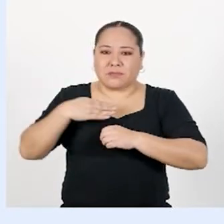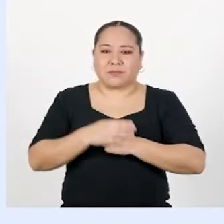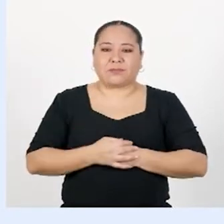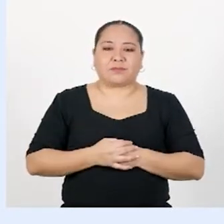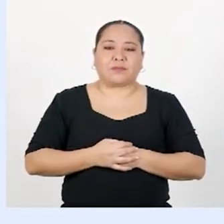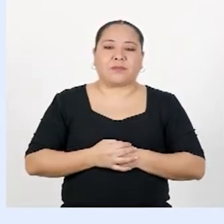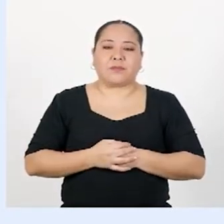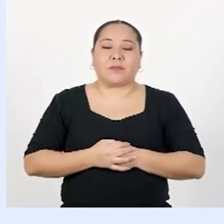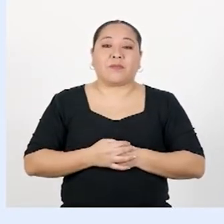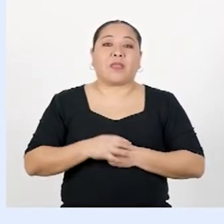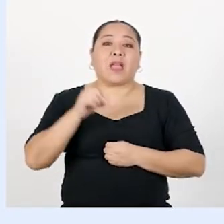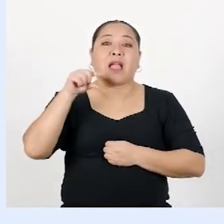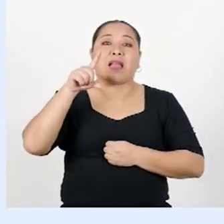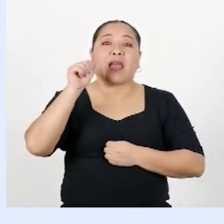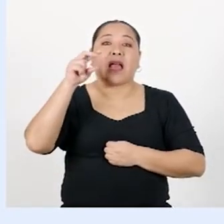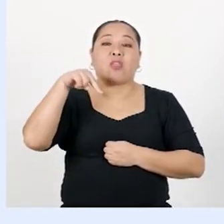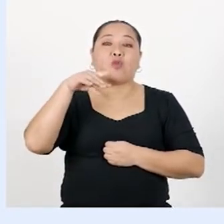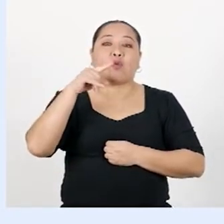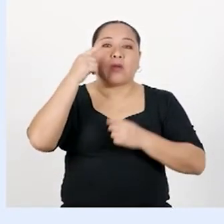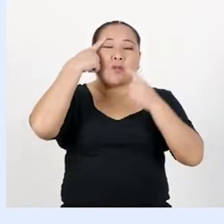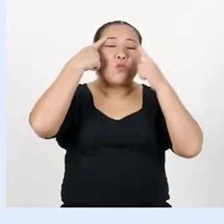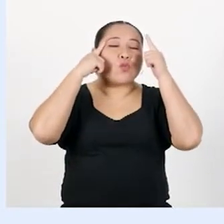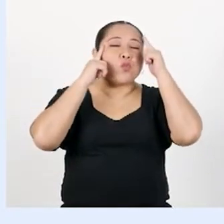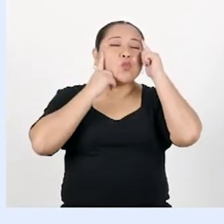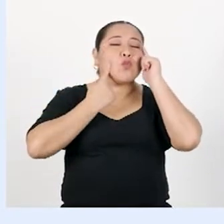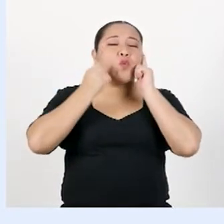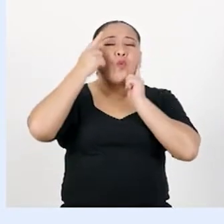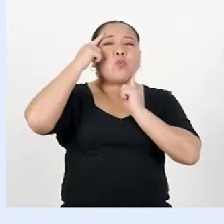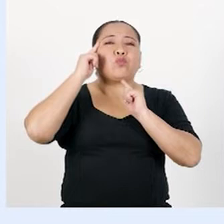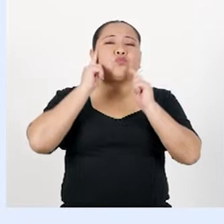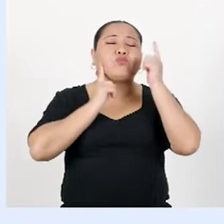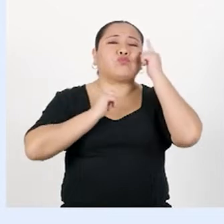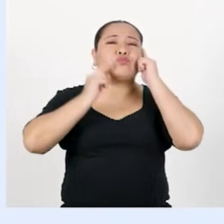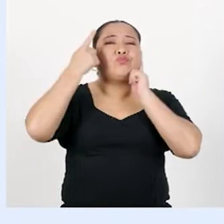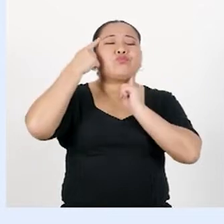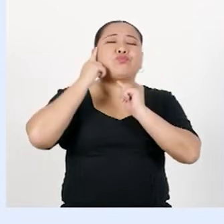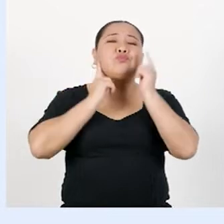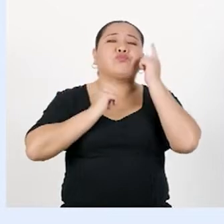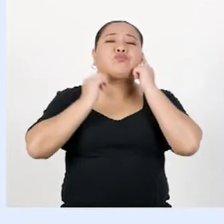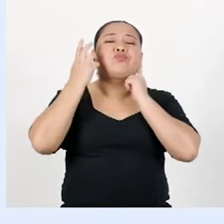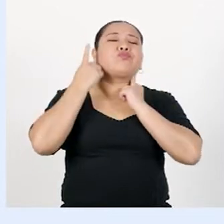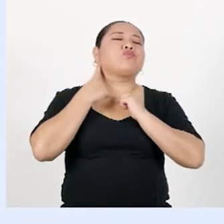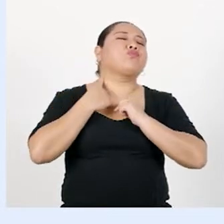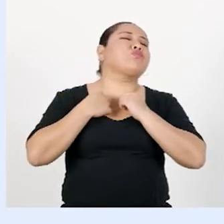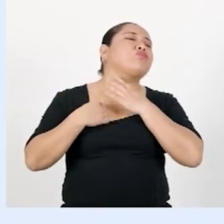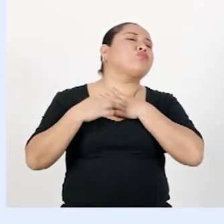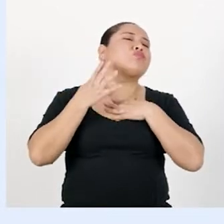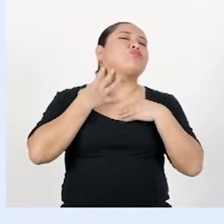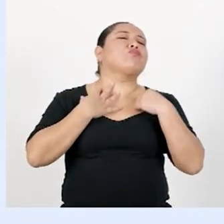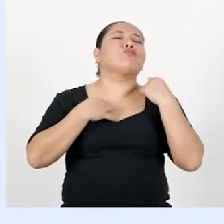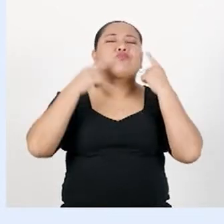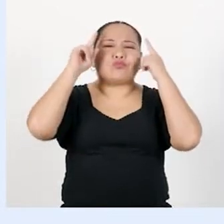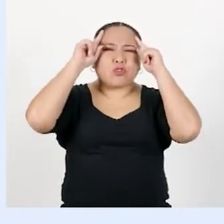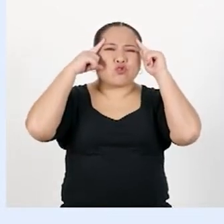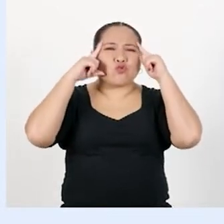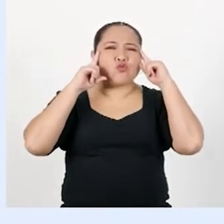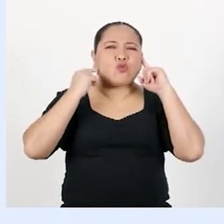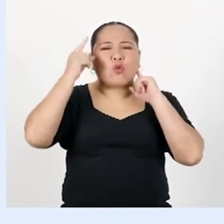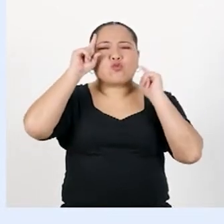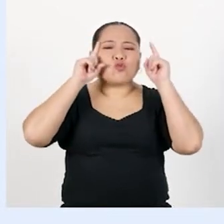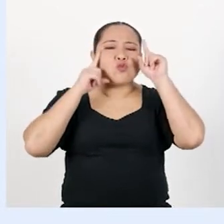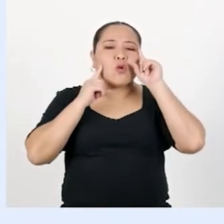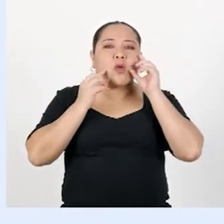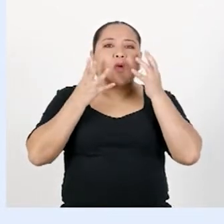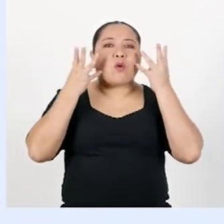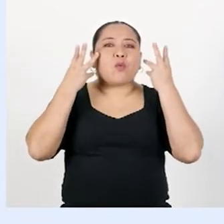entorno. Las glándulas sudoríparas, que permiten la transpiración y empiezan a sudar de